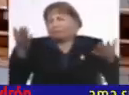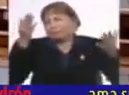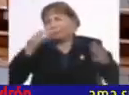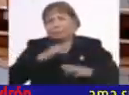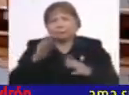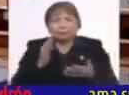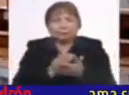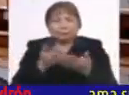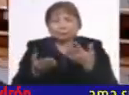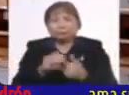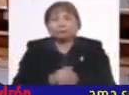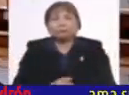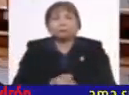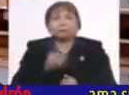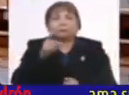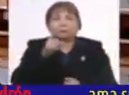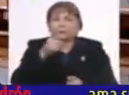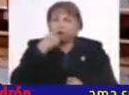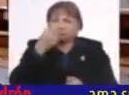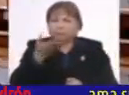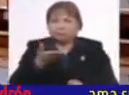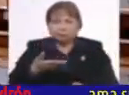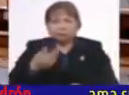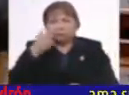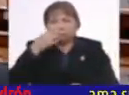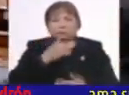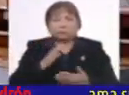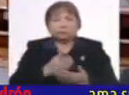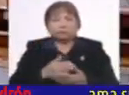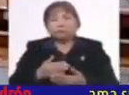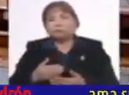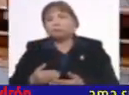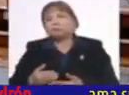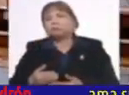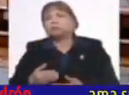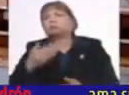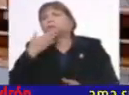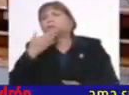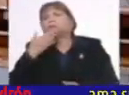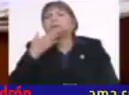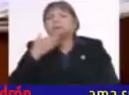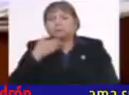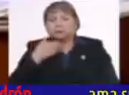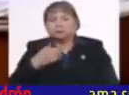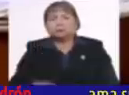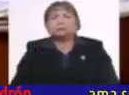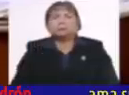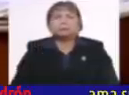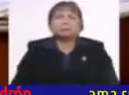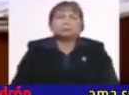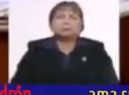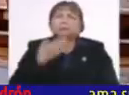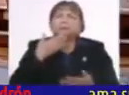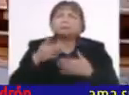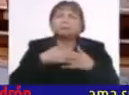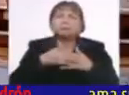que se han dado pero usted fue invitado a formar parte del gabinete quien lo invitó quien quien lo acercó al señor